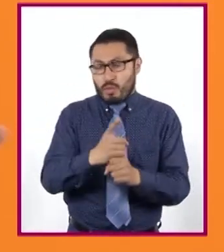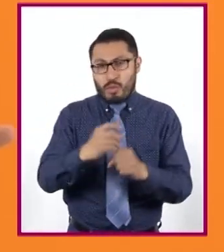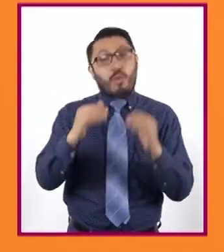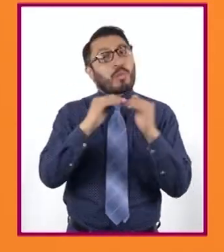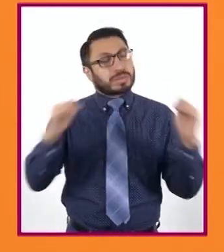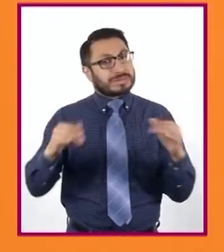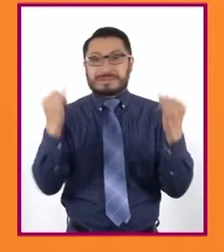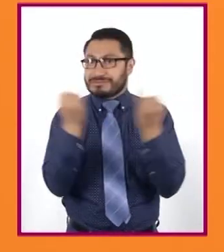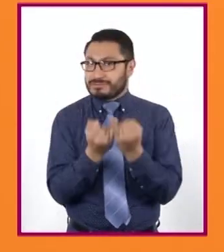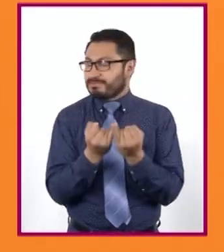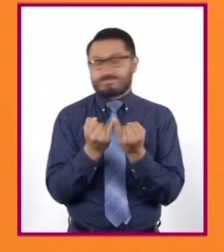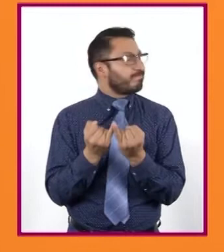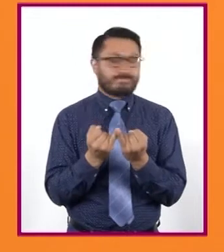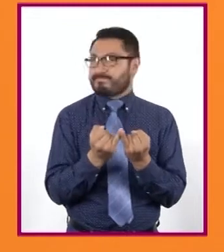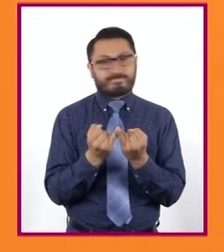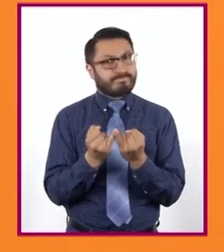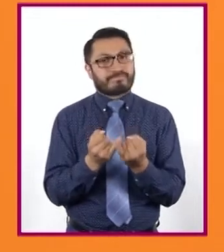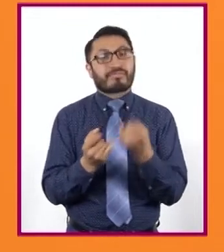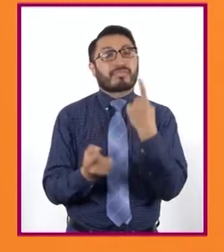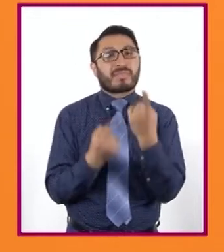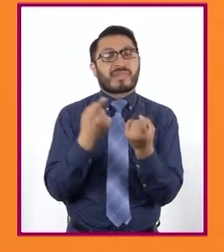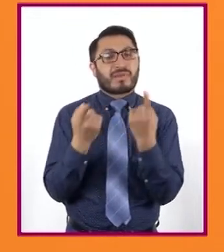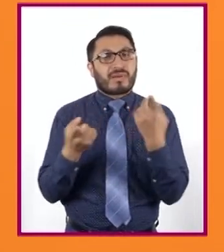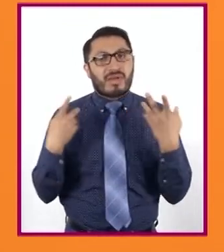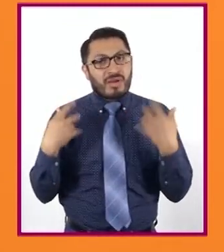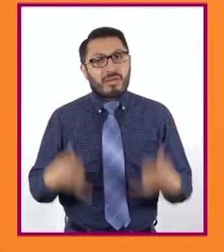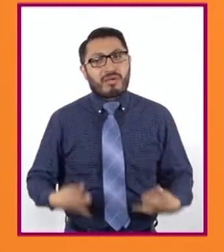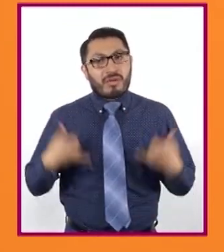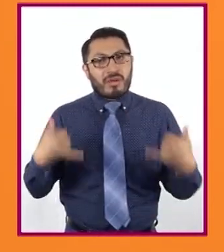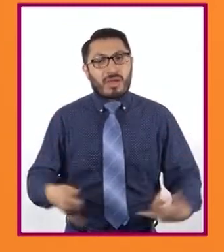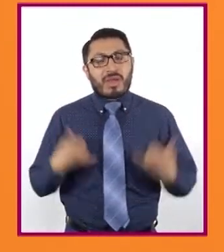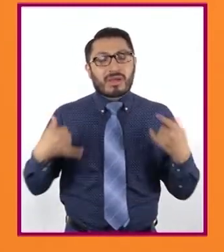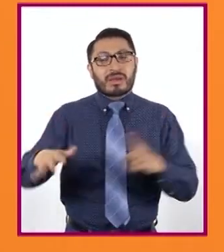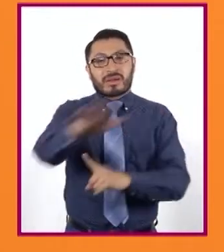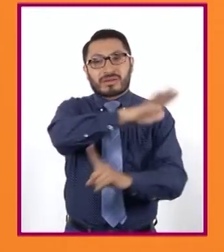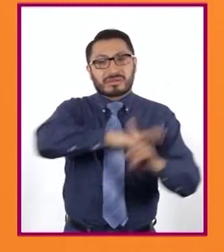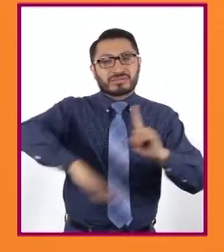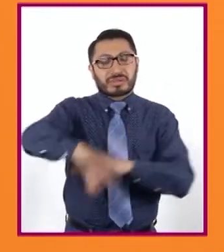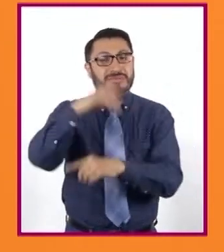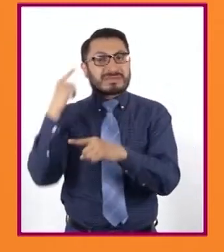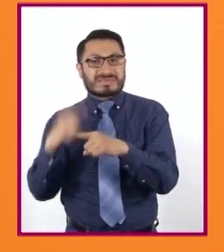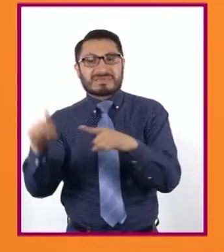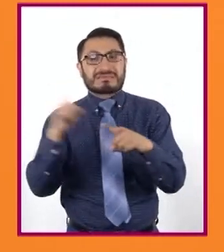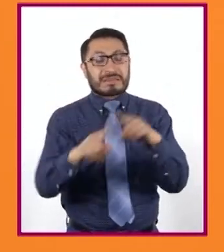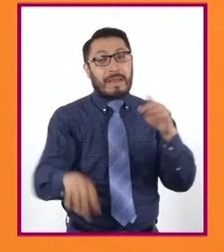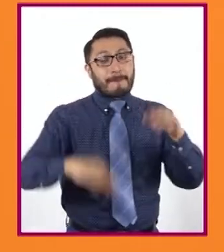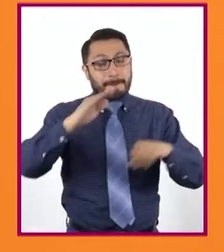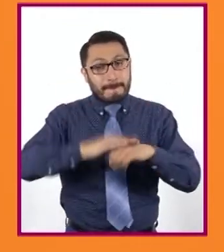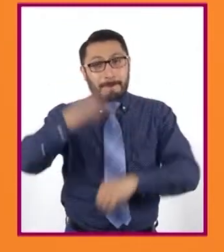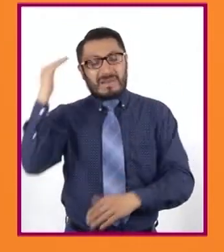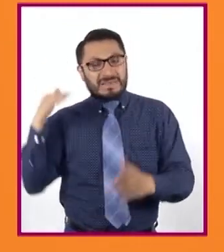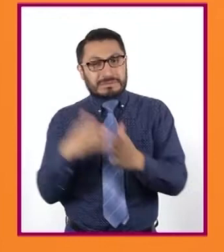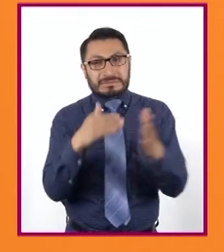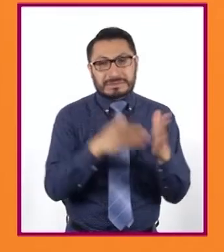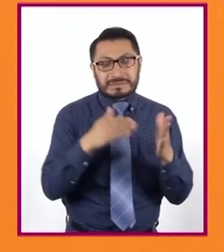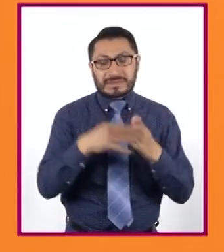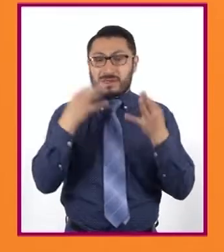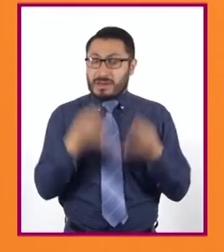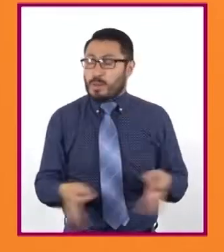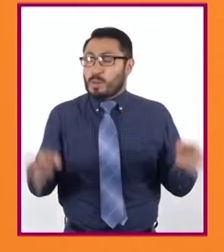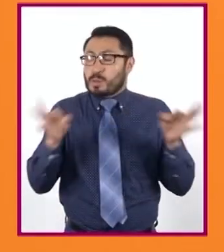Hay adolescentes que en su contexto enfrentan mayores dificultades, por lo que es importante reflexionar con